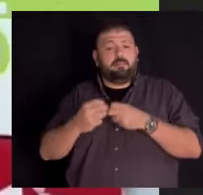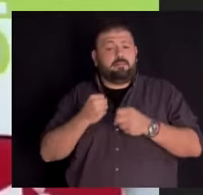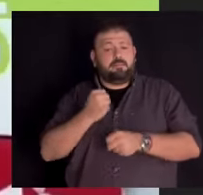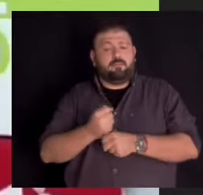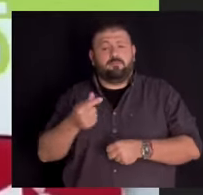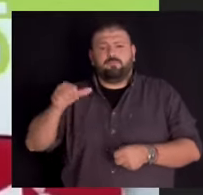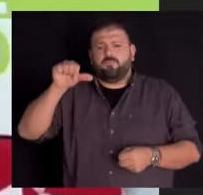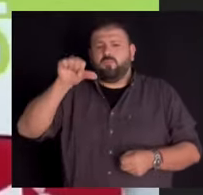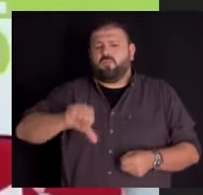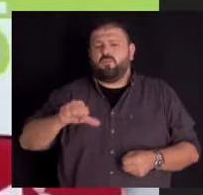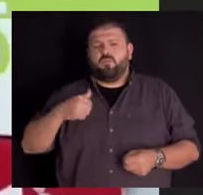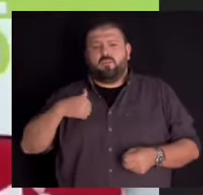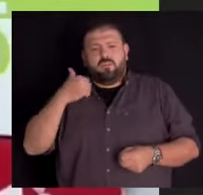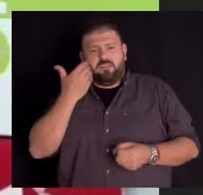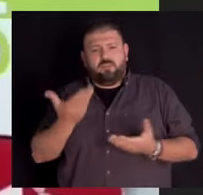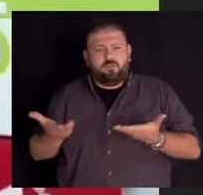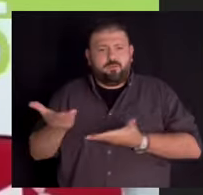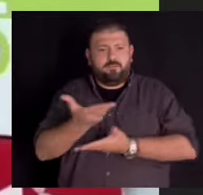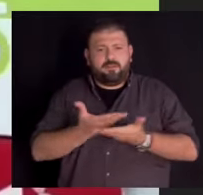acerca